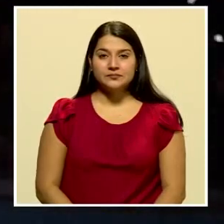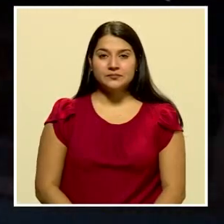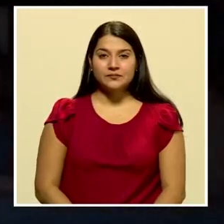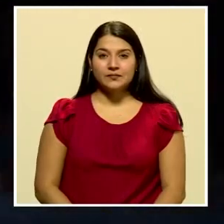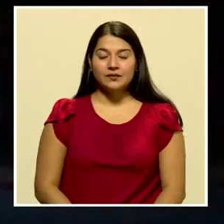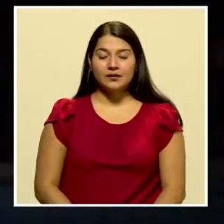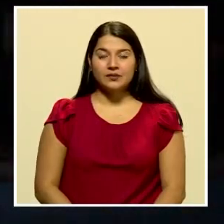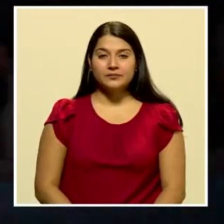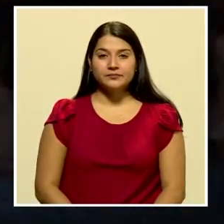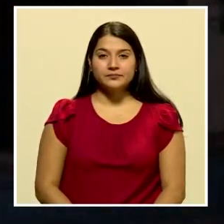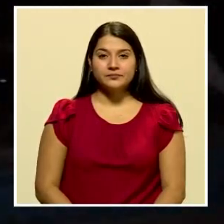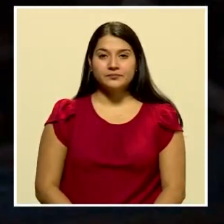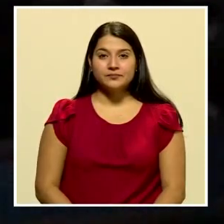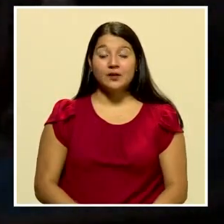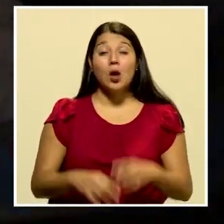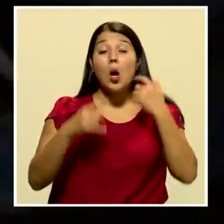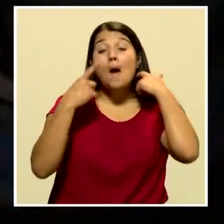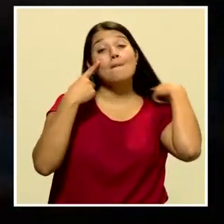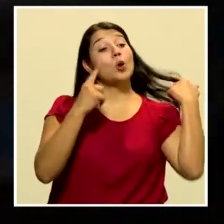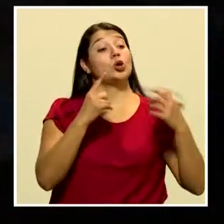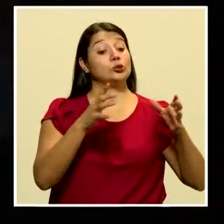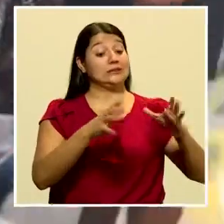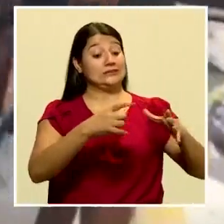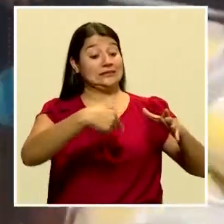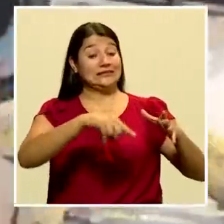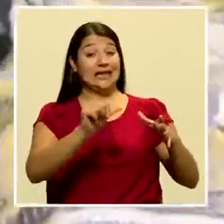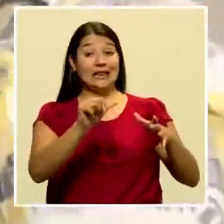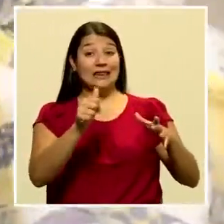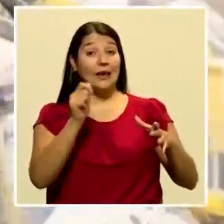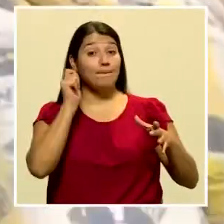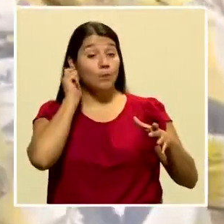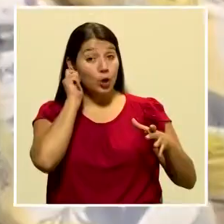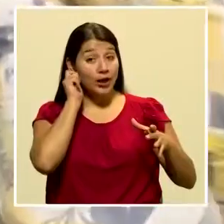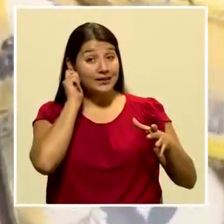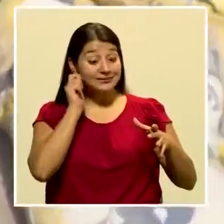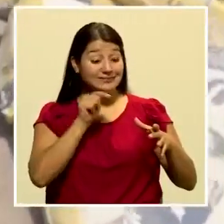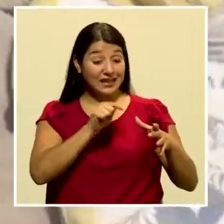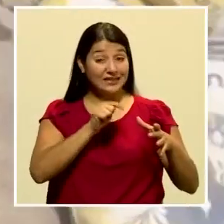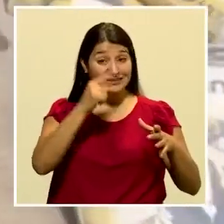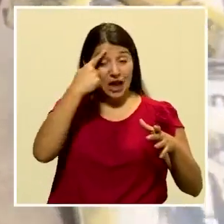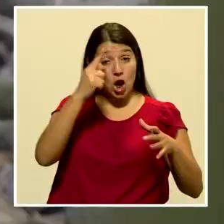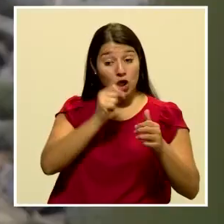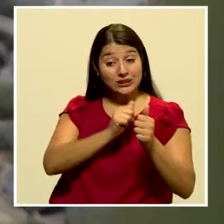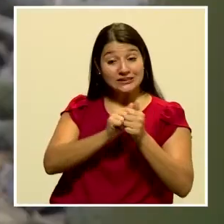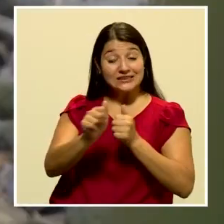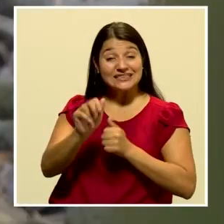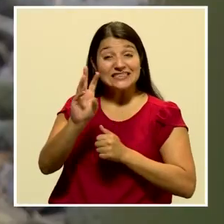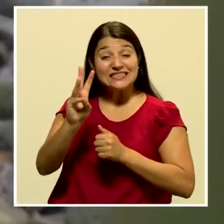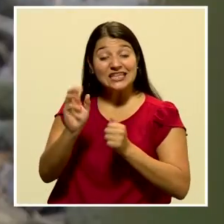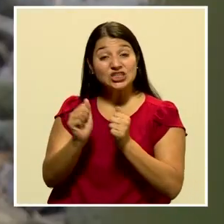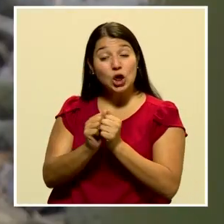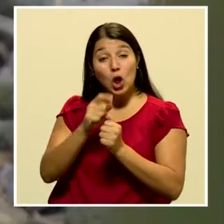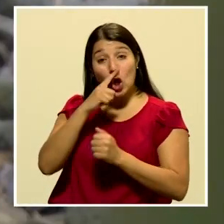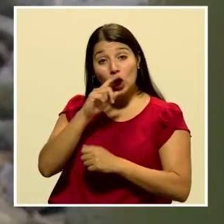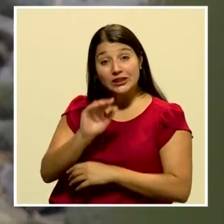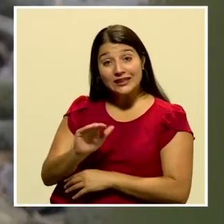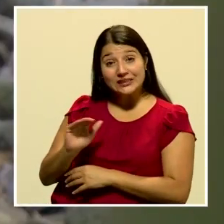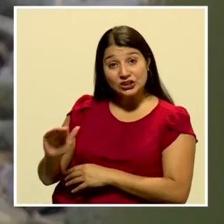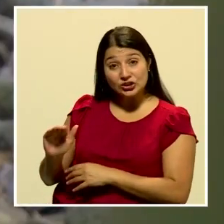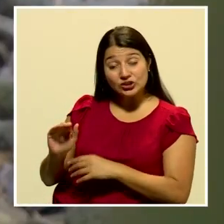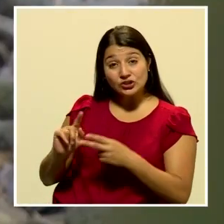De cada 10 mujeres pasan 6 con niños y